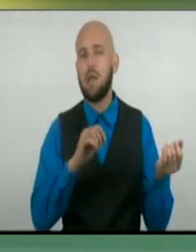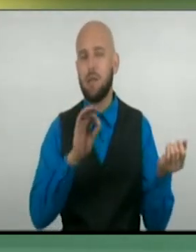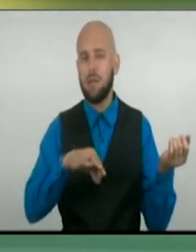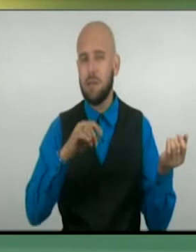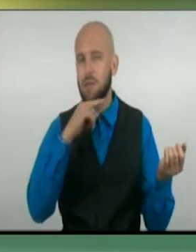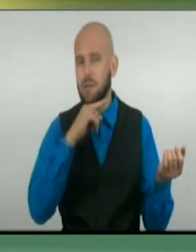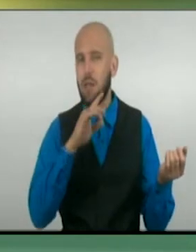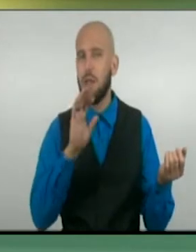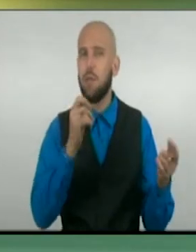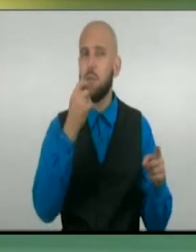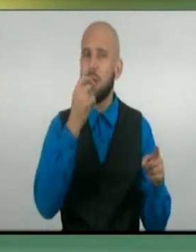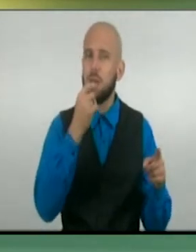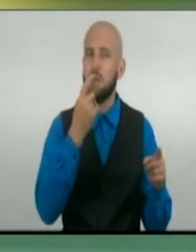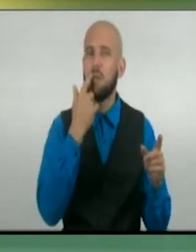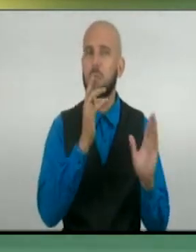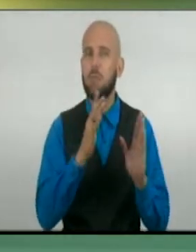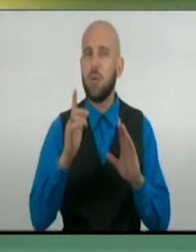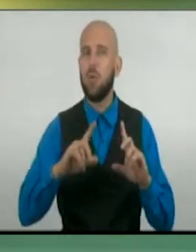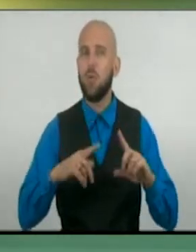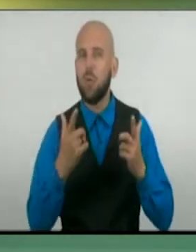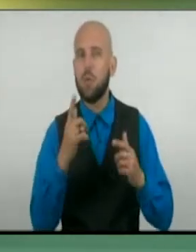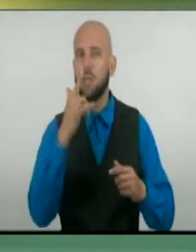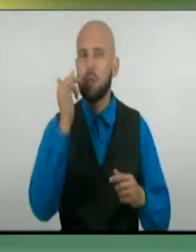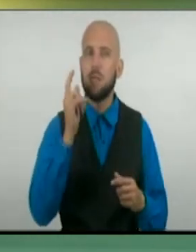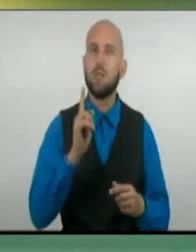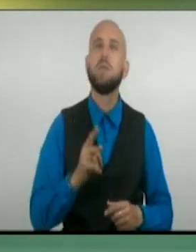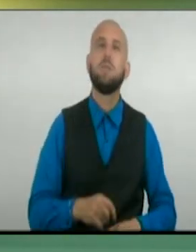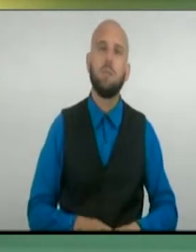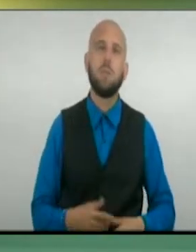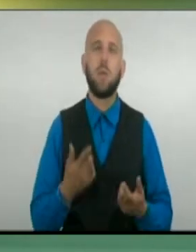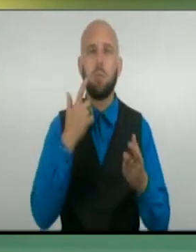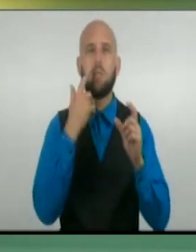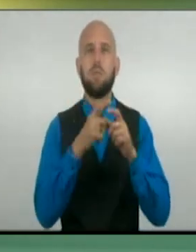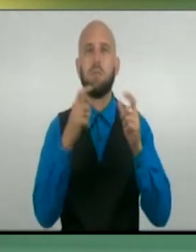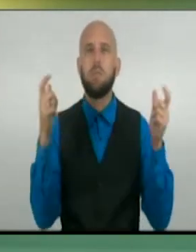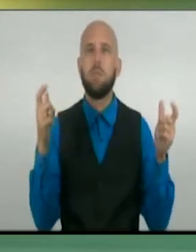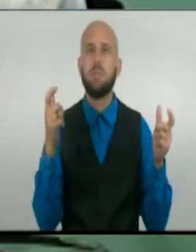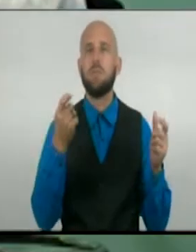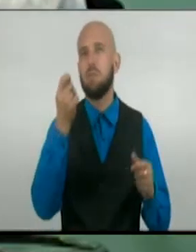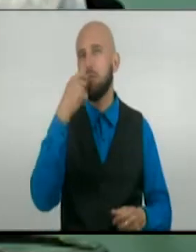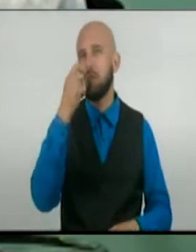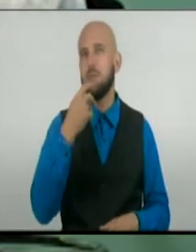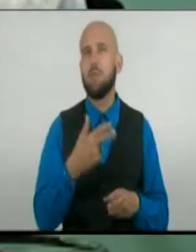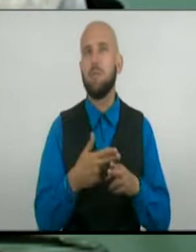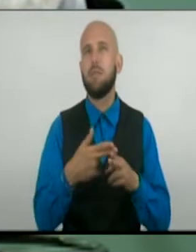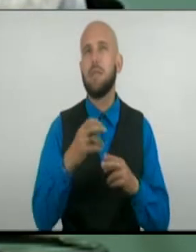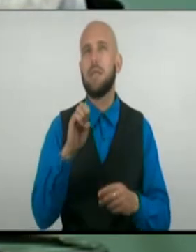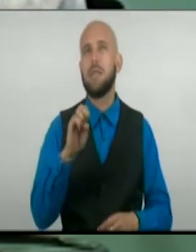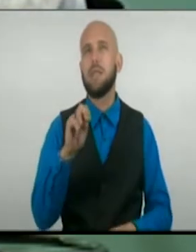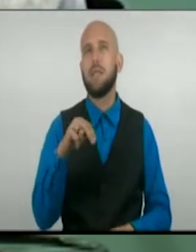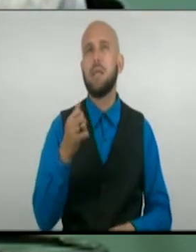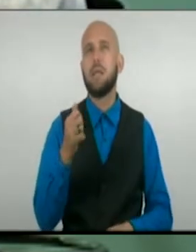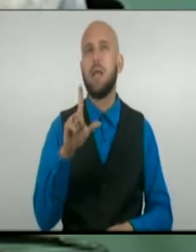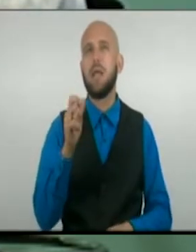puede donar o no puede ganar ese es el medicamento que más o menos la población el enalapril si los antihipertensivos en